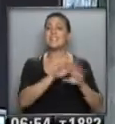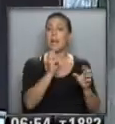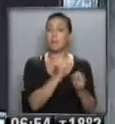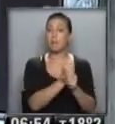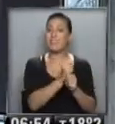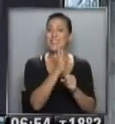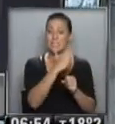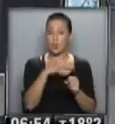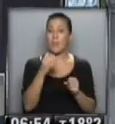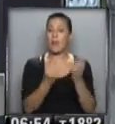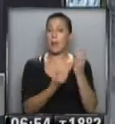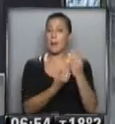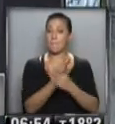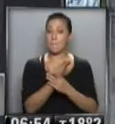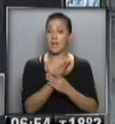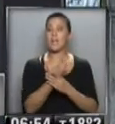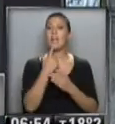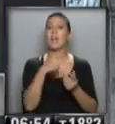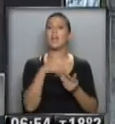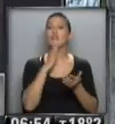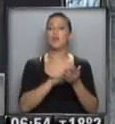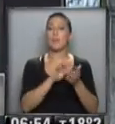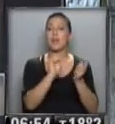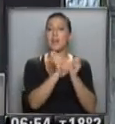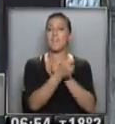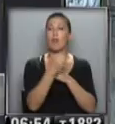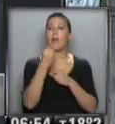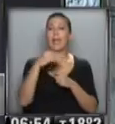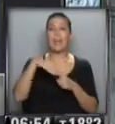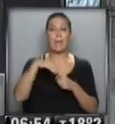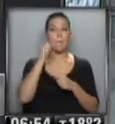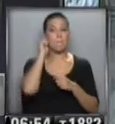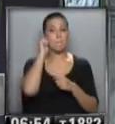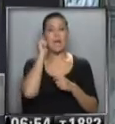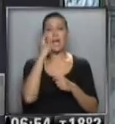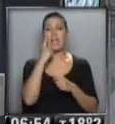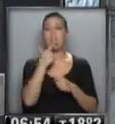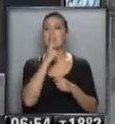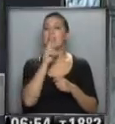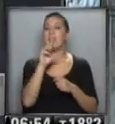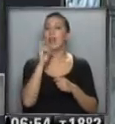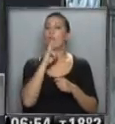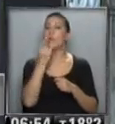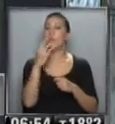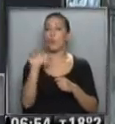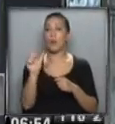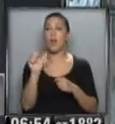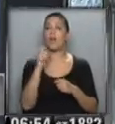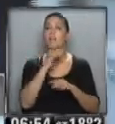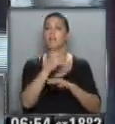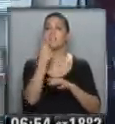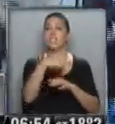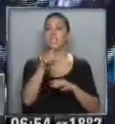las 5:30 de la mañana de las reformas en el Consejo de la Magistratura, 130 votos a favor, 123 en